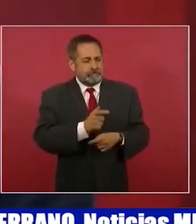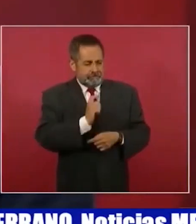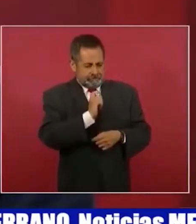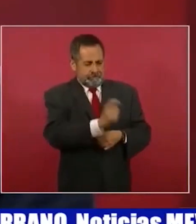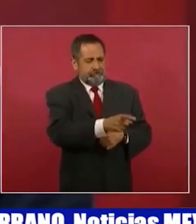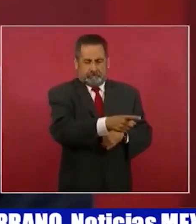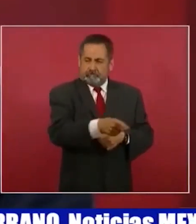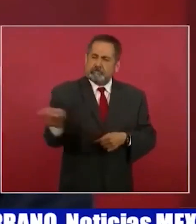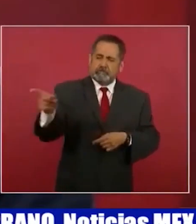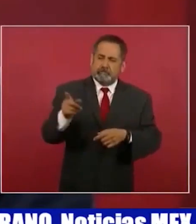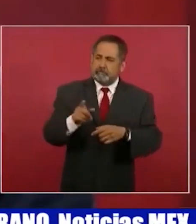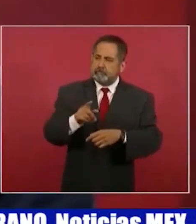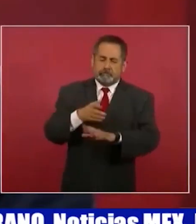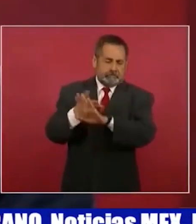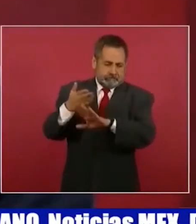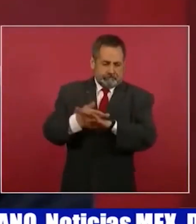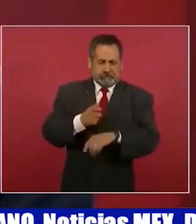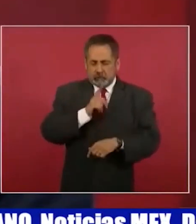pseudoambientalistas.